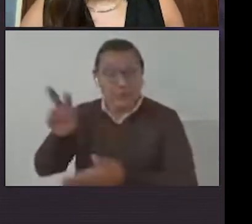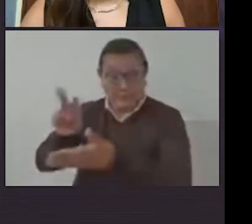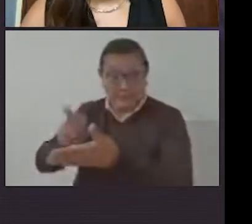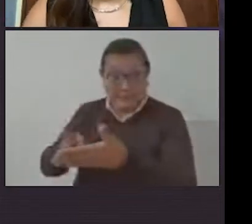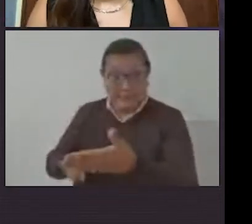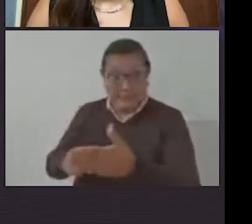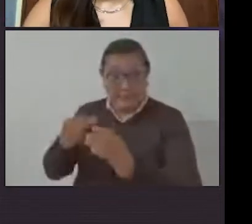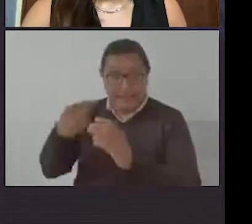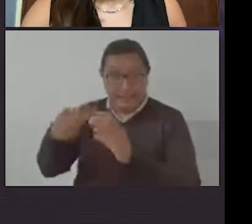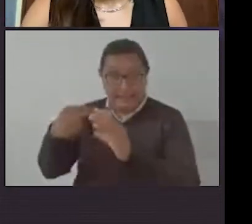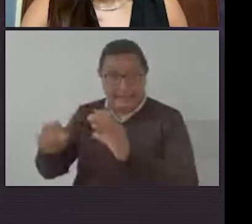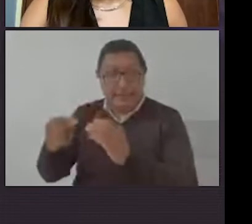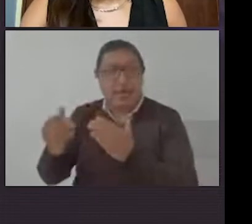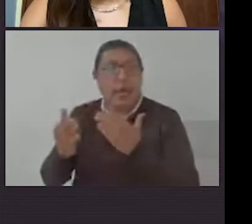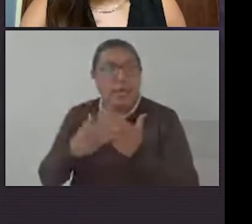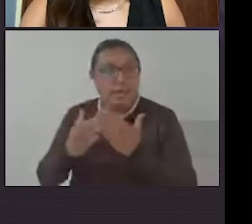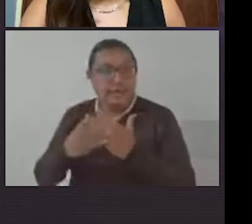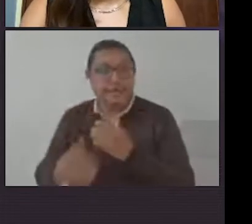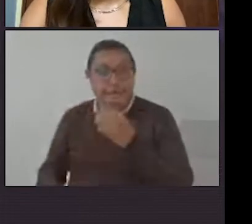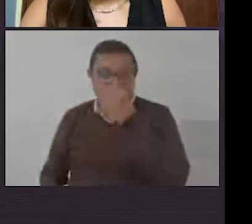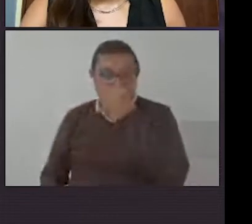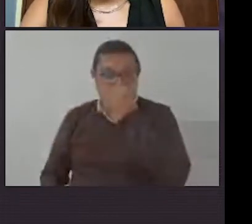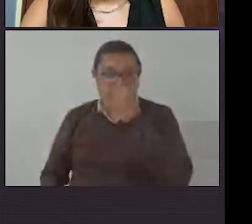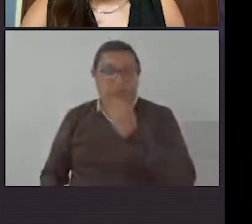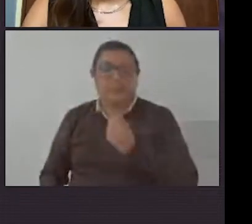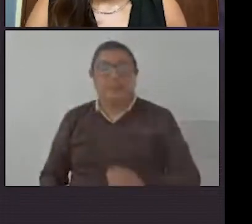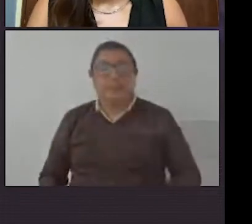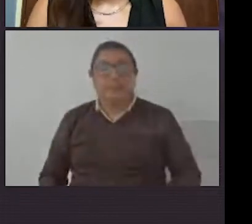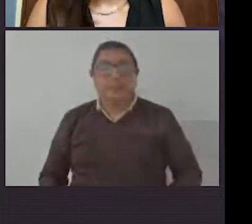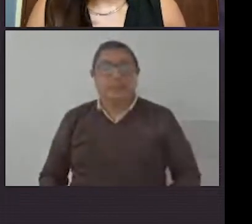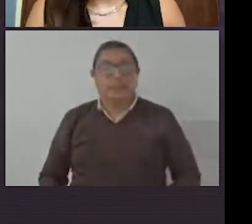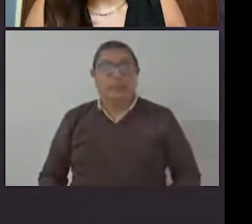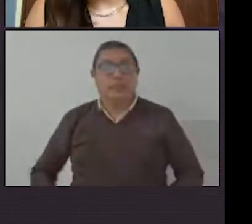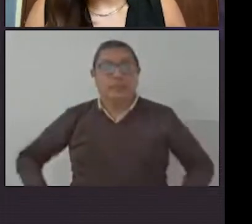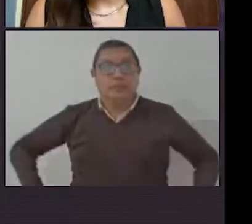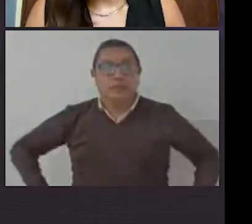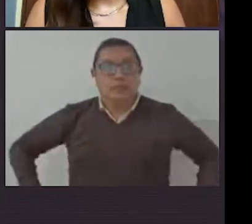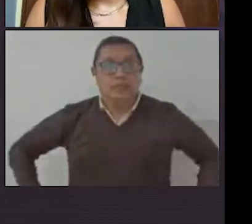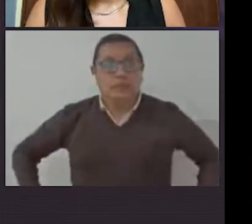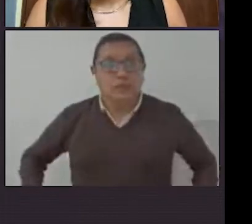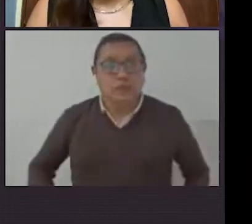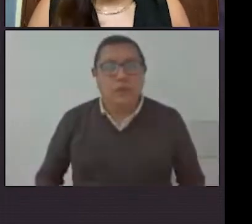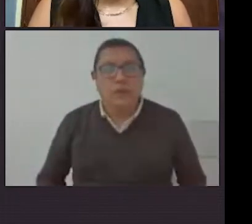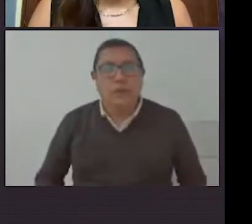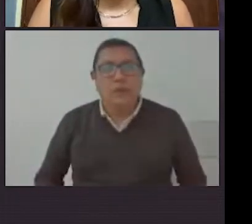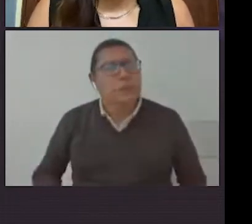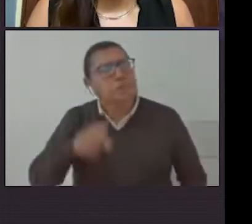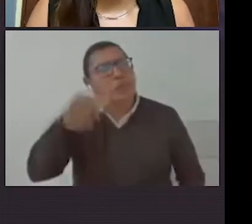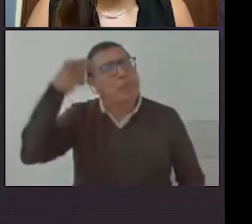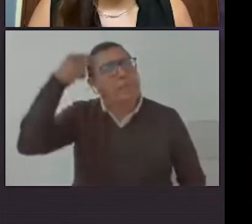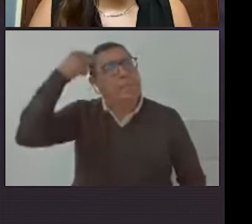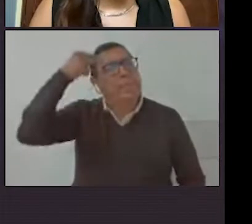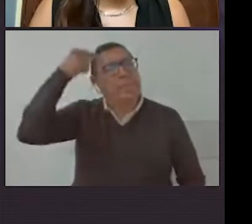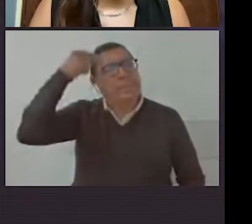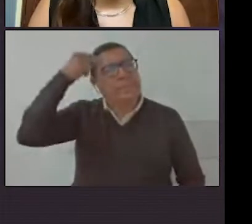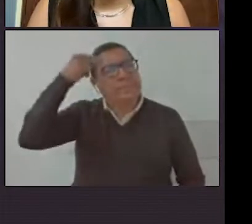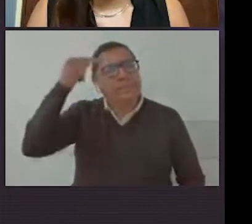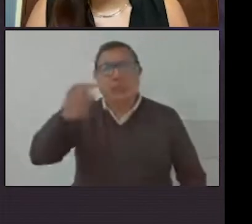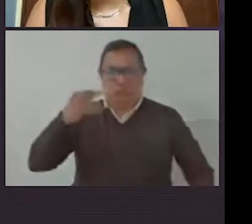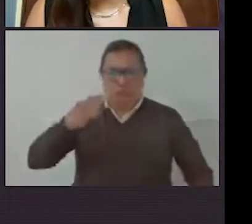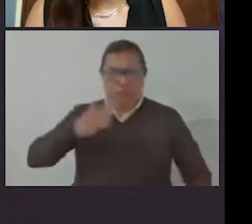que me digan cuál es la clave para avanzar en tus objetivos